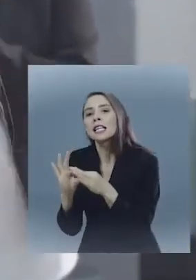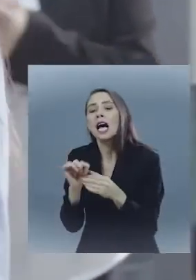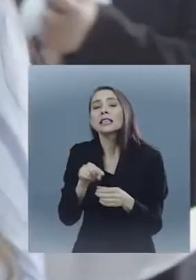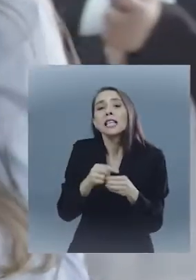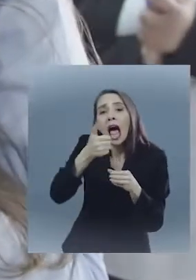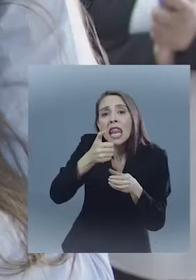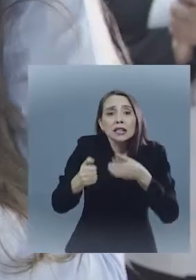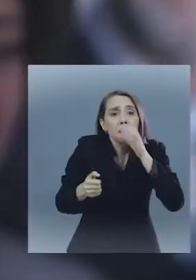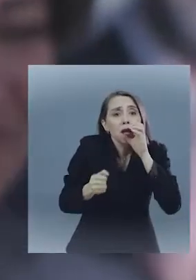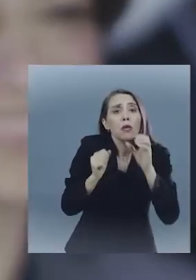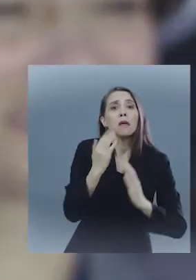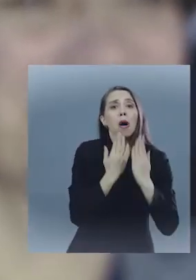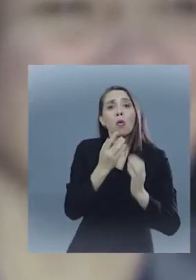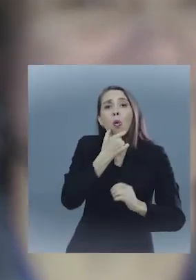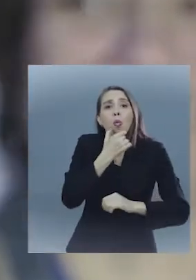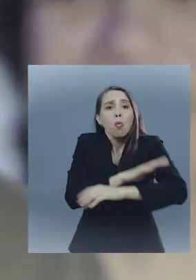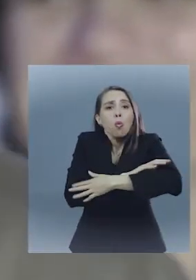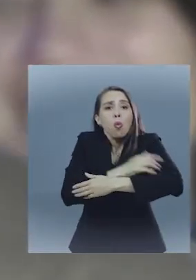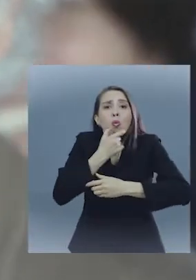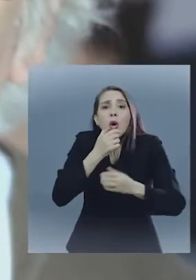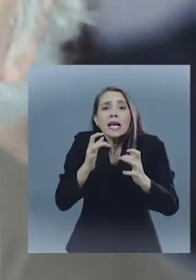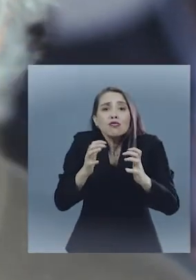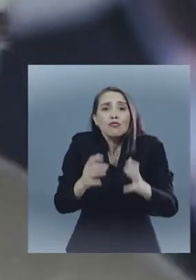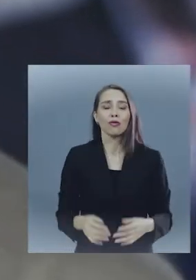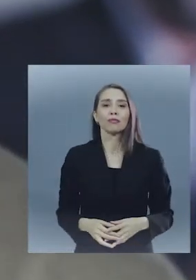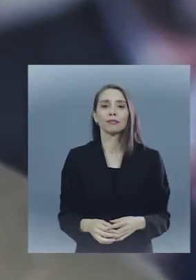Carlitos, para sus huesitos, que se cuide.